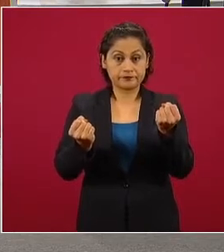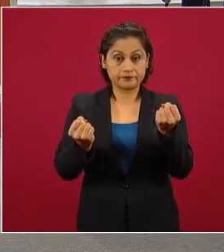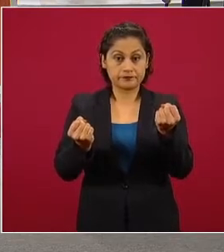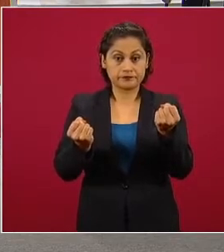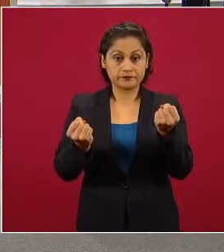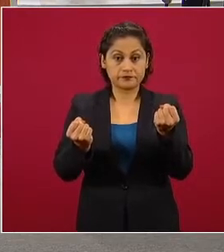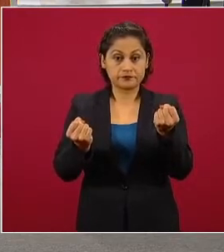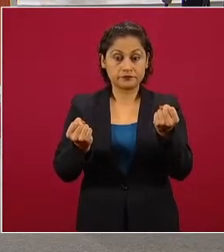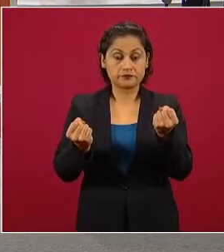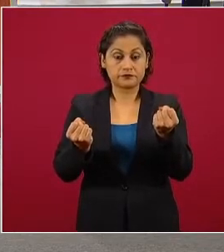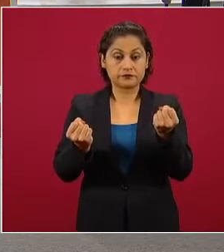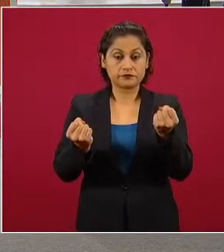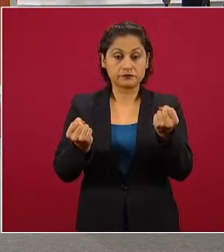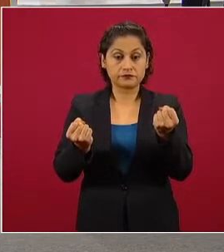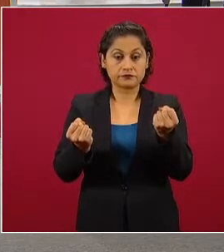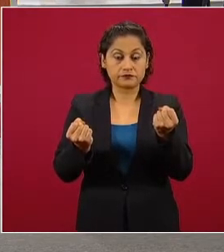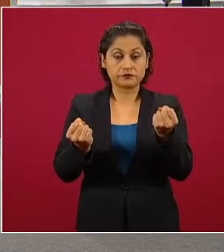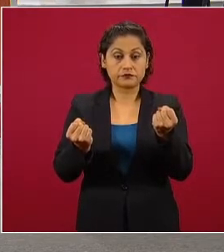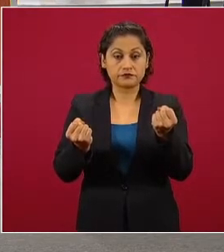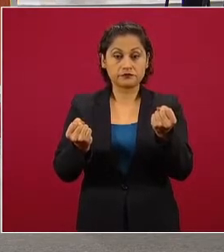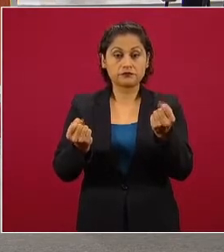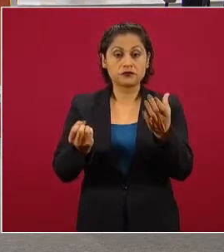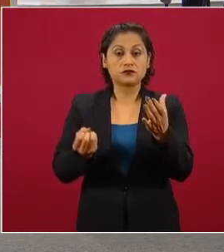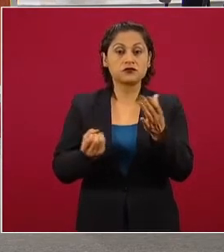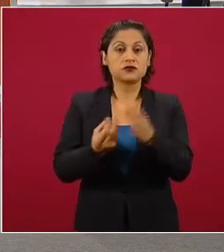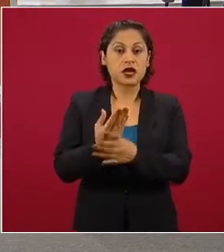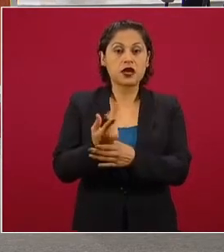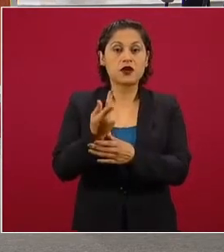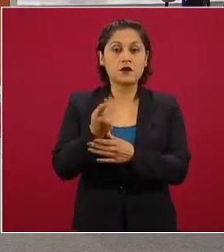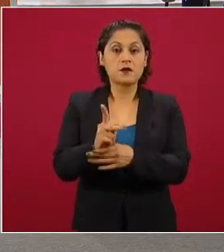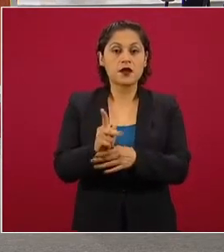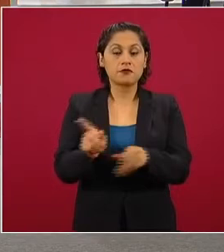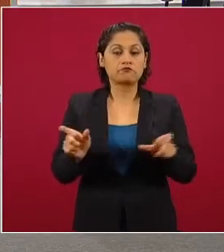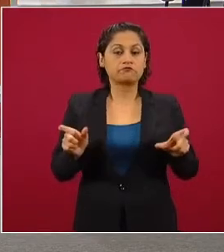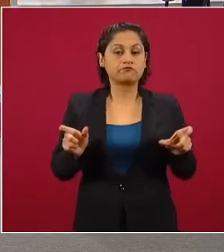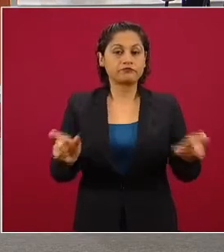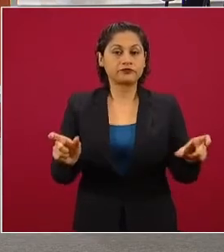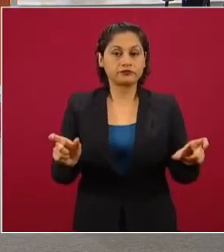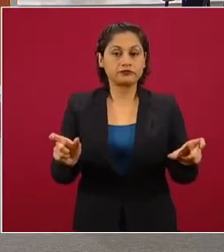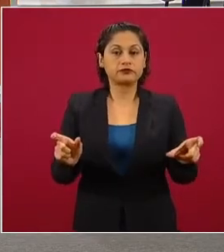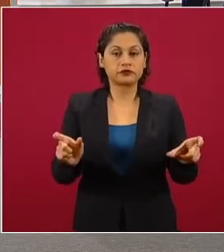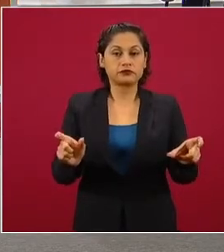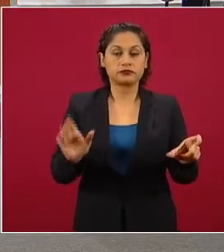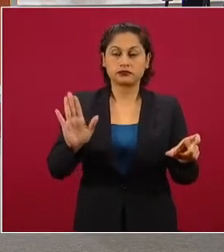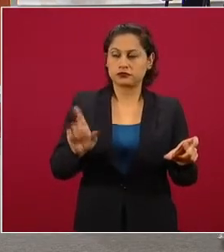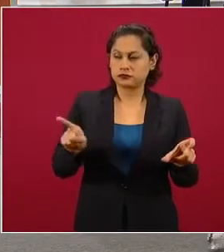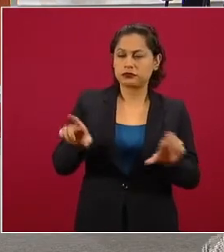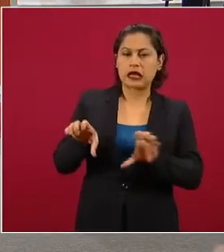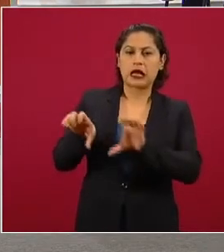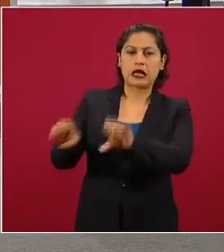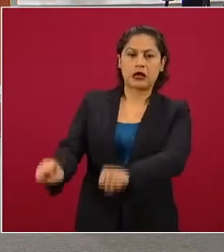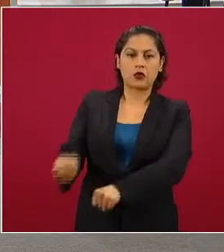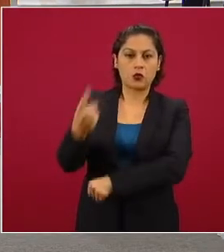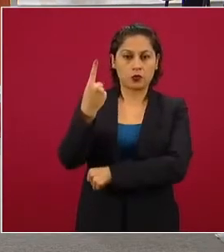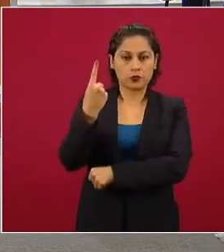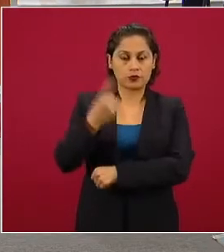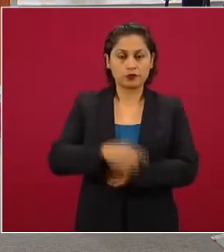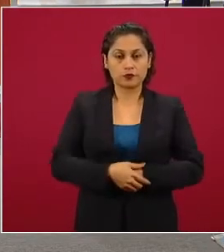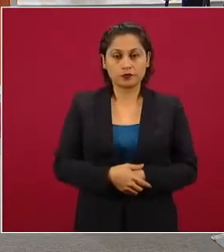se tendió un cerco, parece que ya detuvieron a uno.